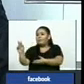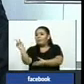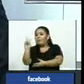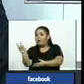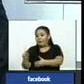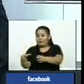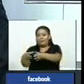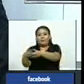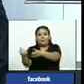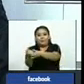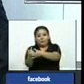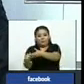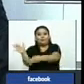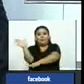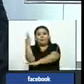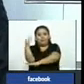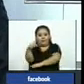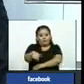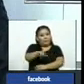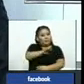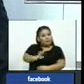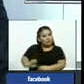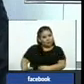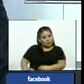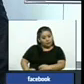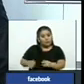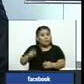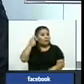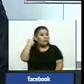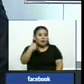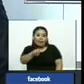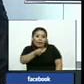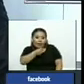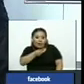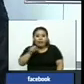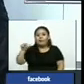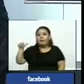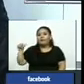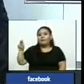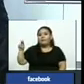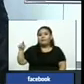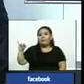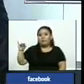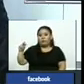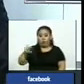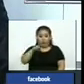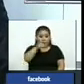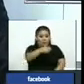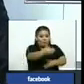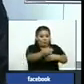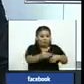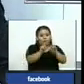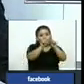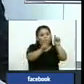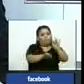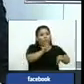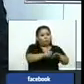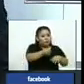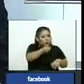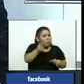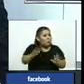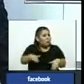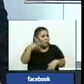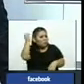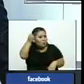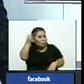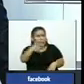representación diplomática de ese gobierno aquí en El Salvador. Nuestro compañero Antonio Valladares está en nuestra sala de redacción y nos tiene las últimas reacciones que ha dado el